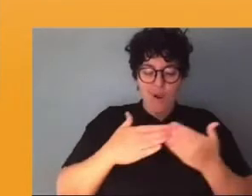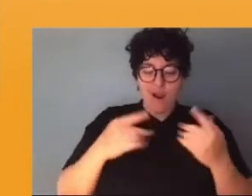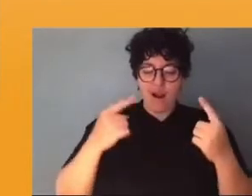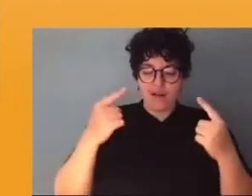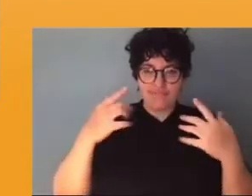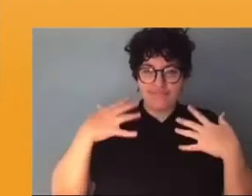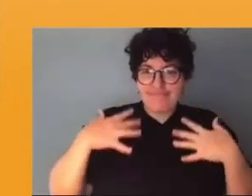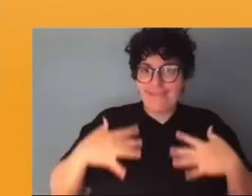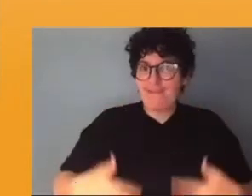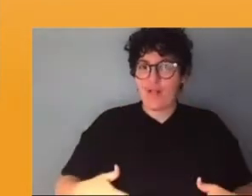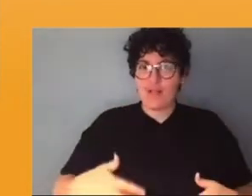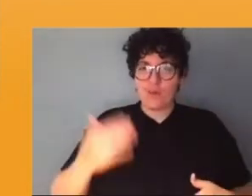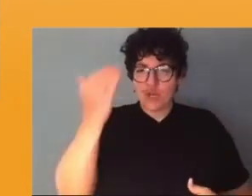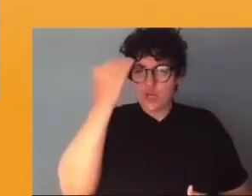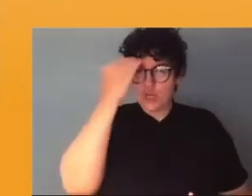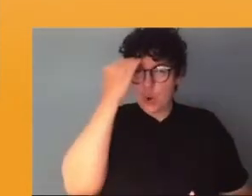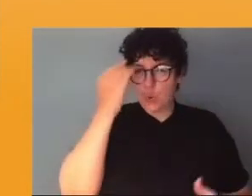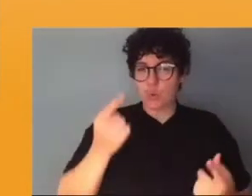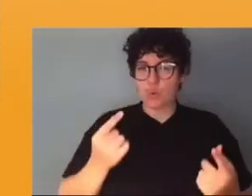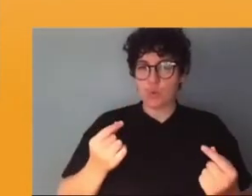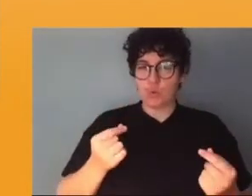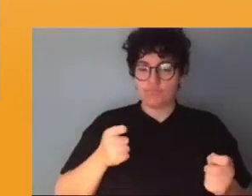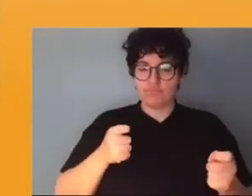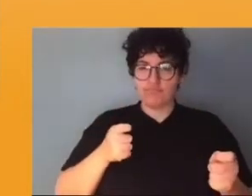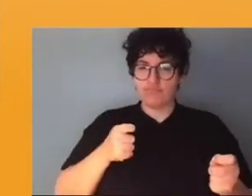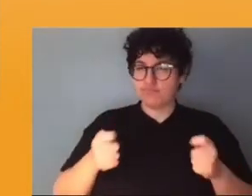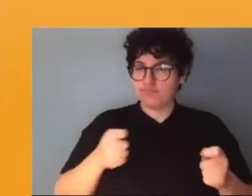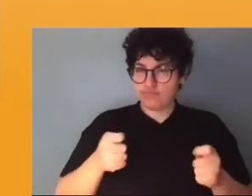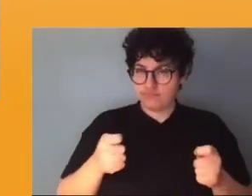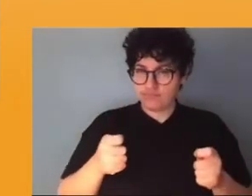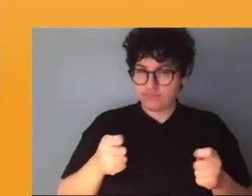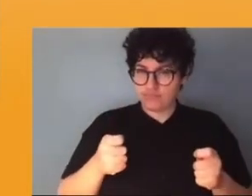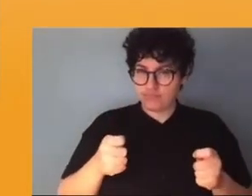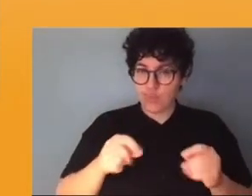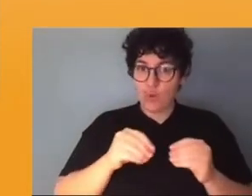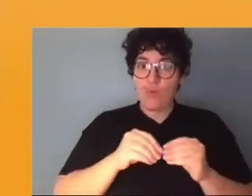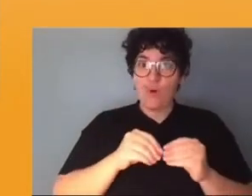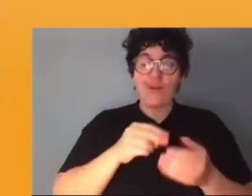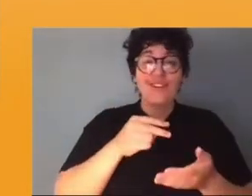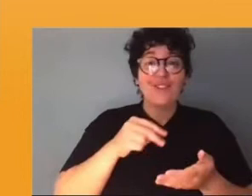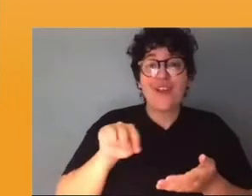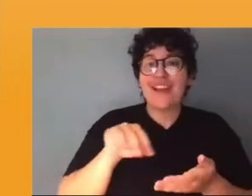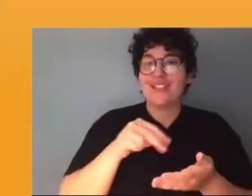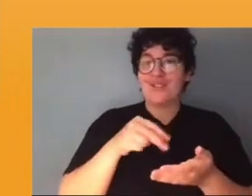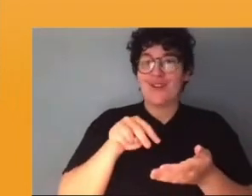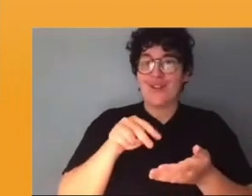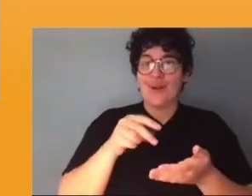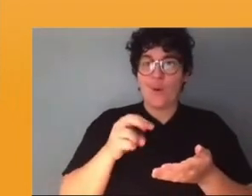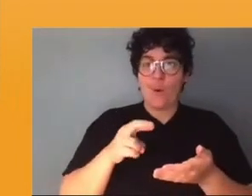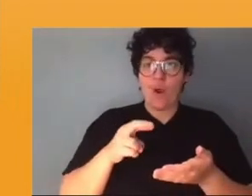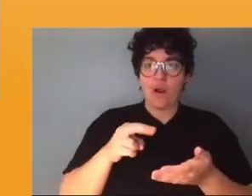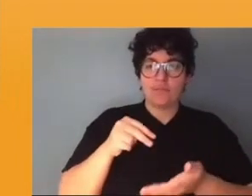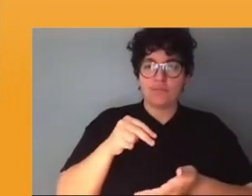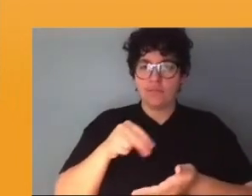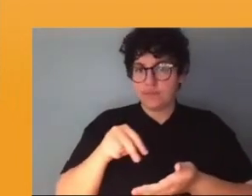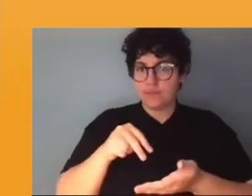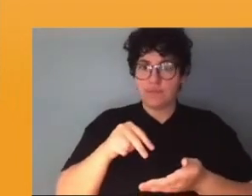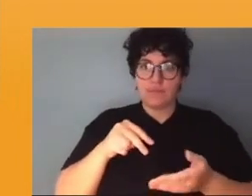más masculinidad. Aparte, usamos los ojos, la inclinación de la